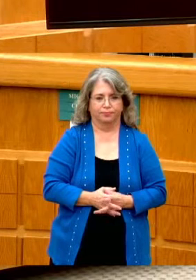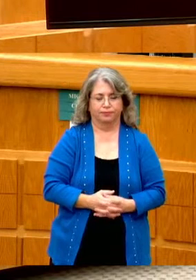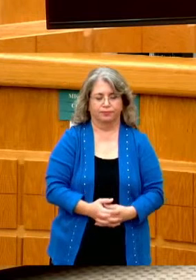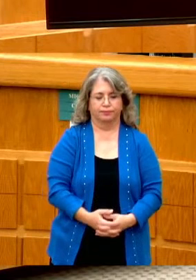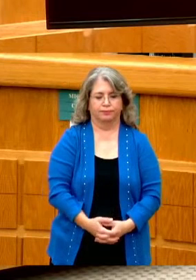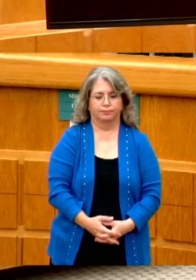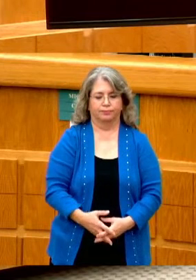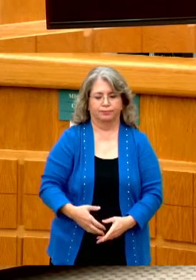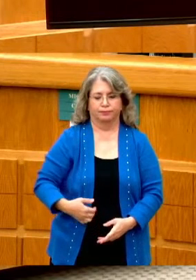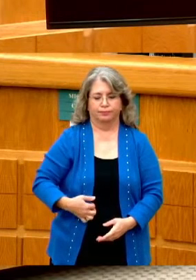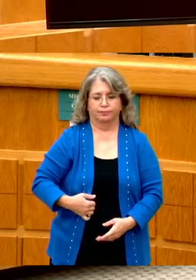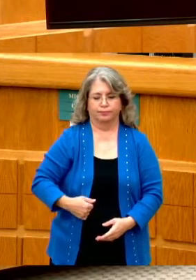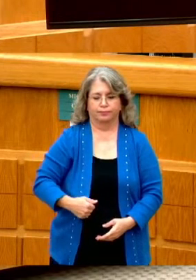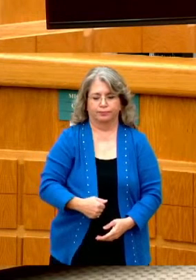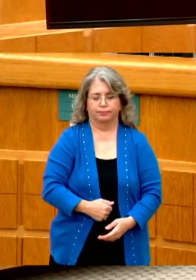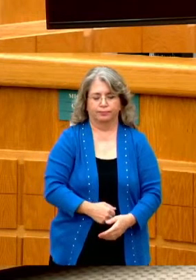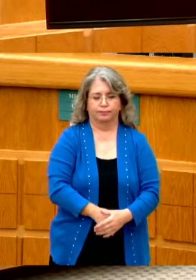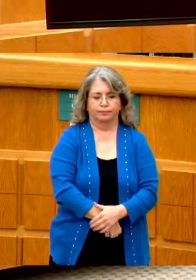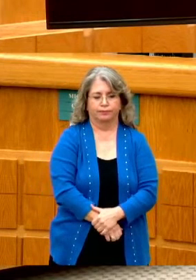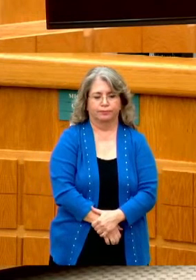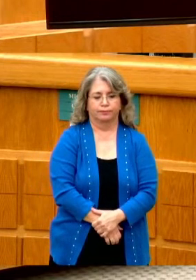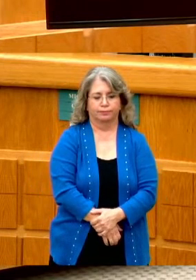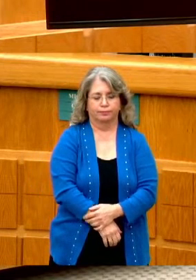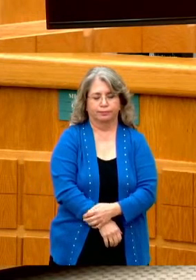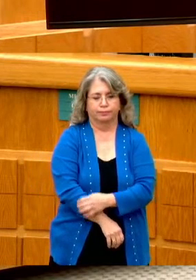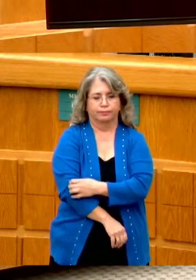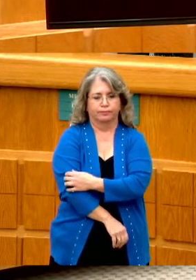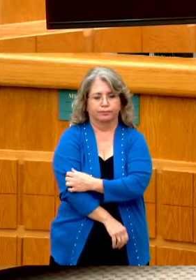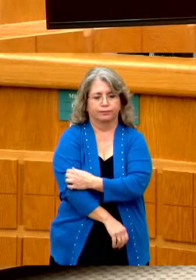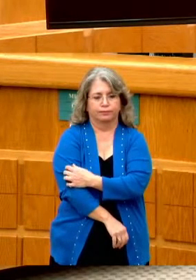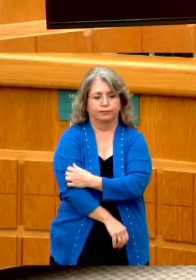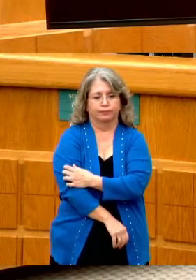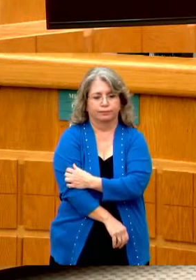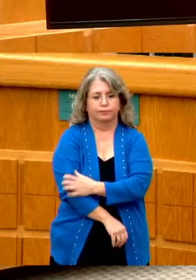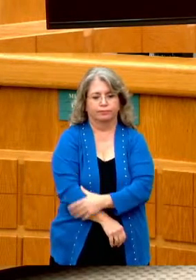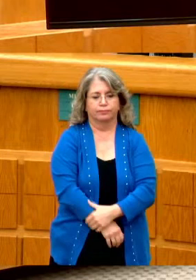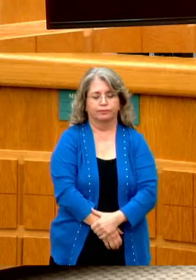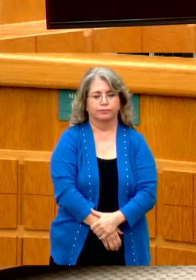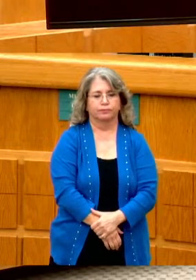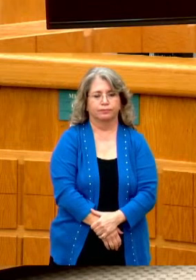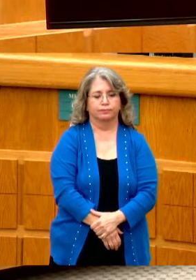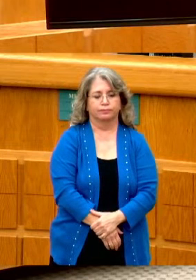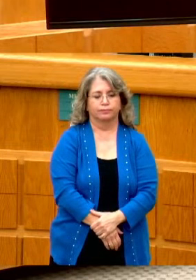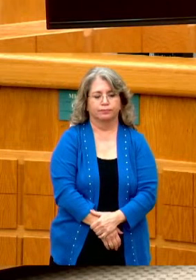y Departamento de Bomberos se han ofrecido a vacunarlos a medida que la vacuna esté disponible.